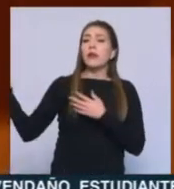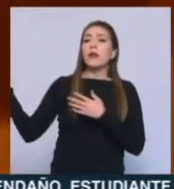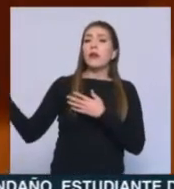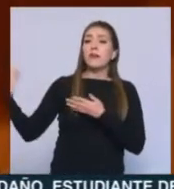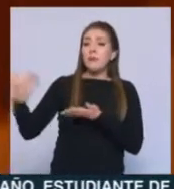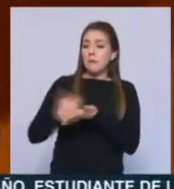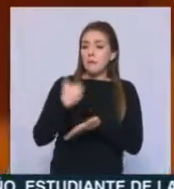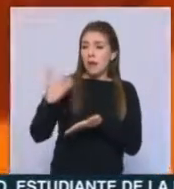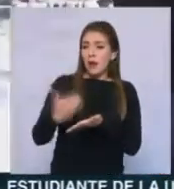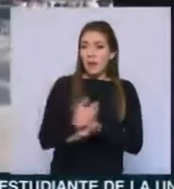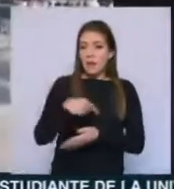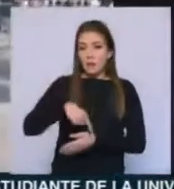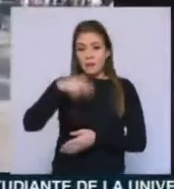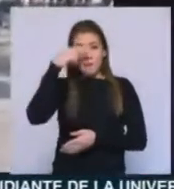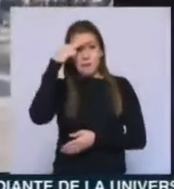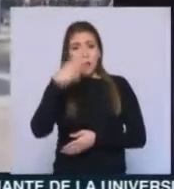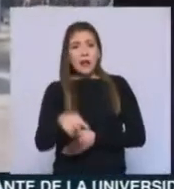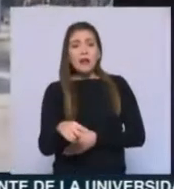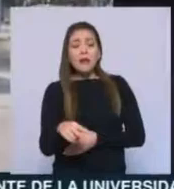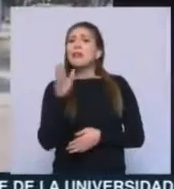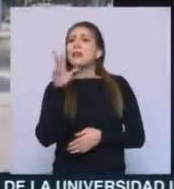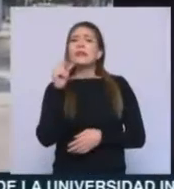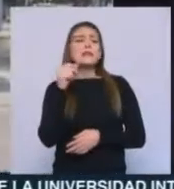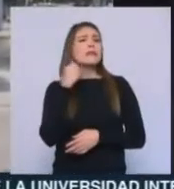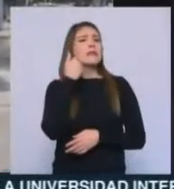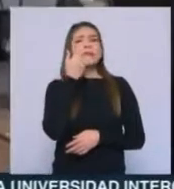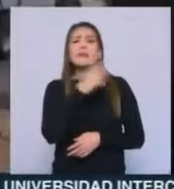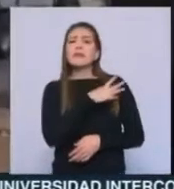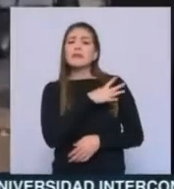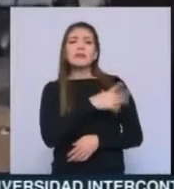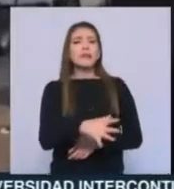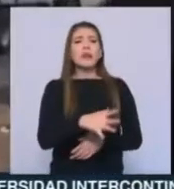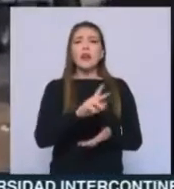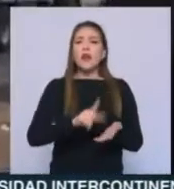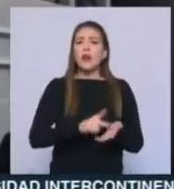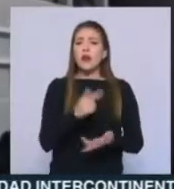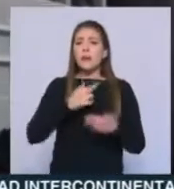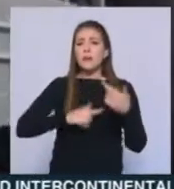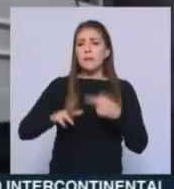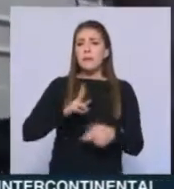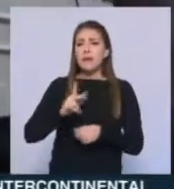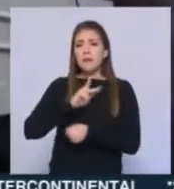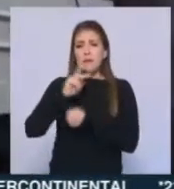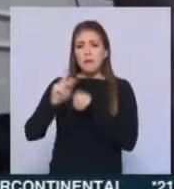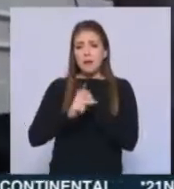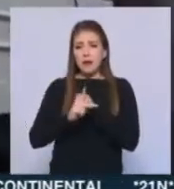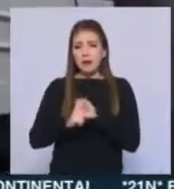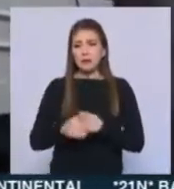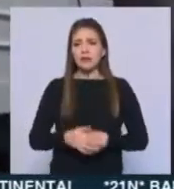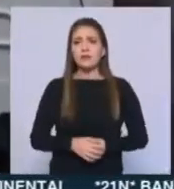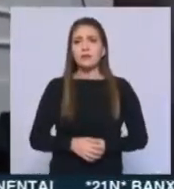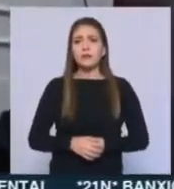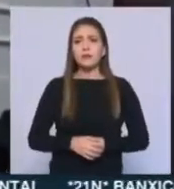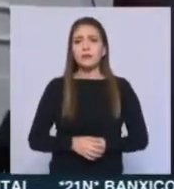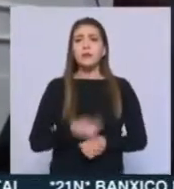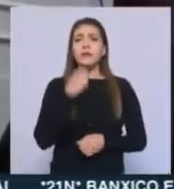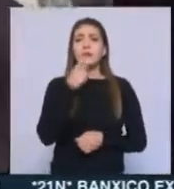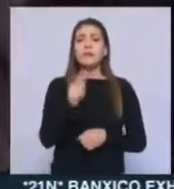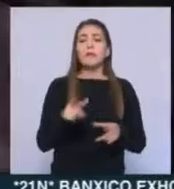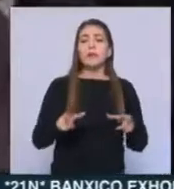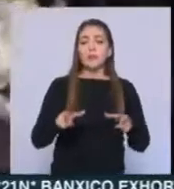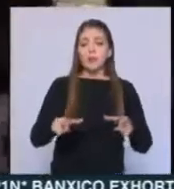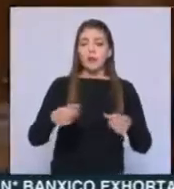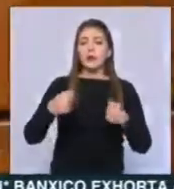ningún motivo quiero regresar a mi país. El canciller Ebrard informó que el despliegue de la Guardia Nacional en la frontera sur concluirá el